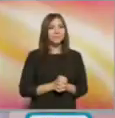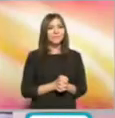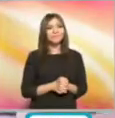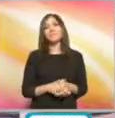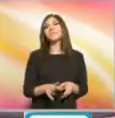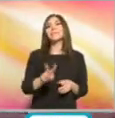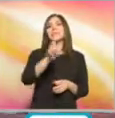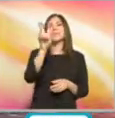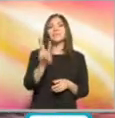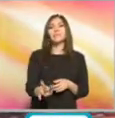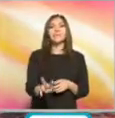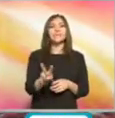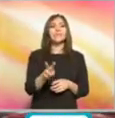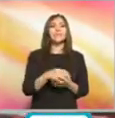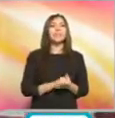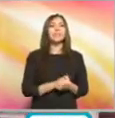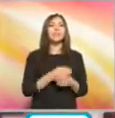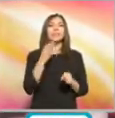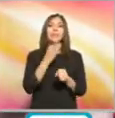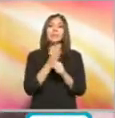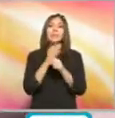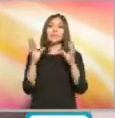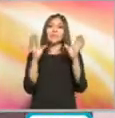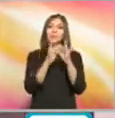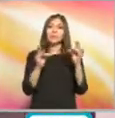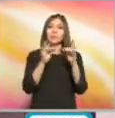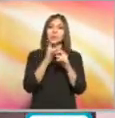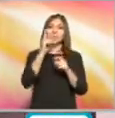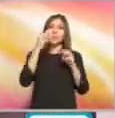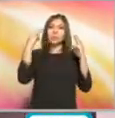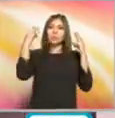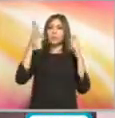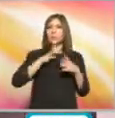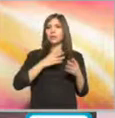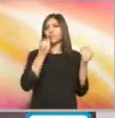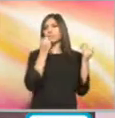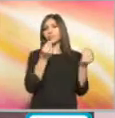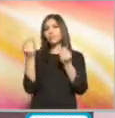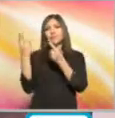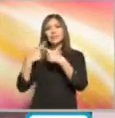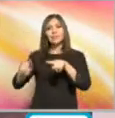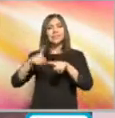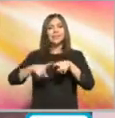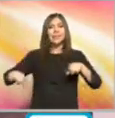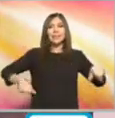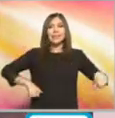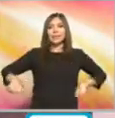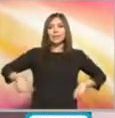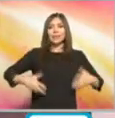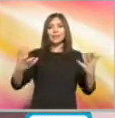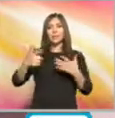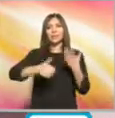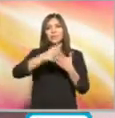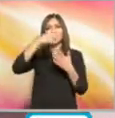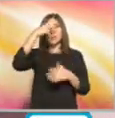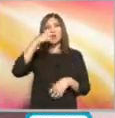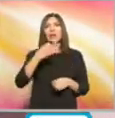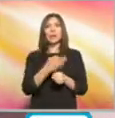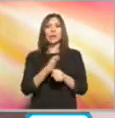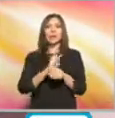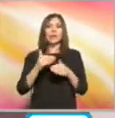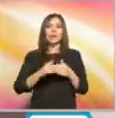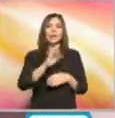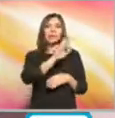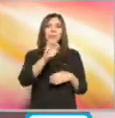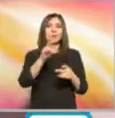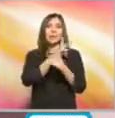Así es, Liliana, pues justamente vamos a platicar de un museo. Hay muchísimas actividades que hacer en nuestra ciudad, estamos de vacaciones y tenemos que